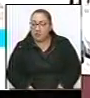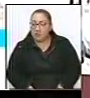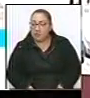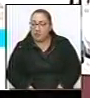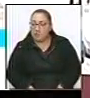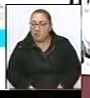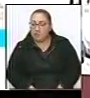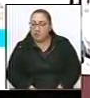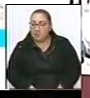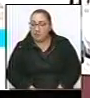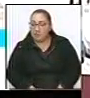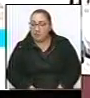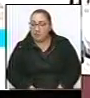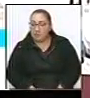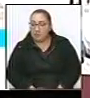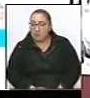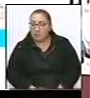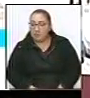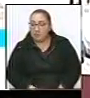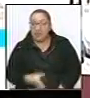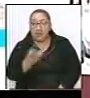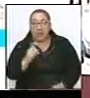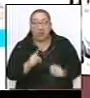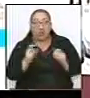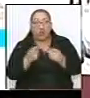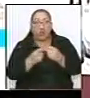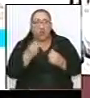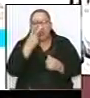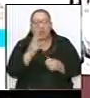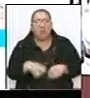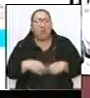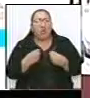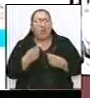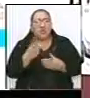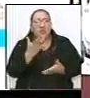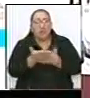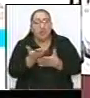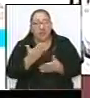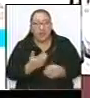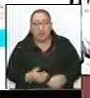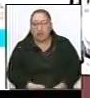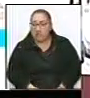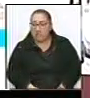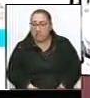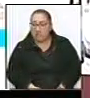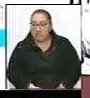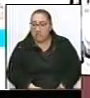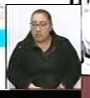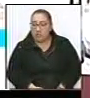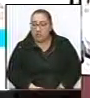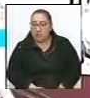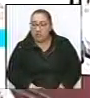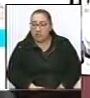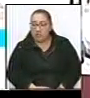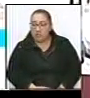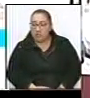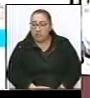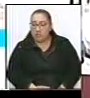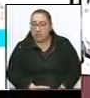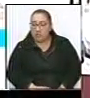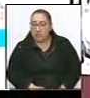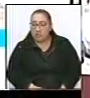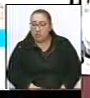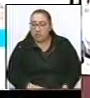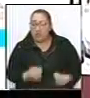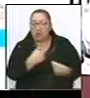Y si querían básicamente algunos parlamentarios saber el por qué esta solicitud, es básicamente pensando en la responsabilidad que debe existir en cada